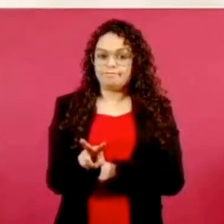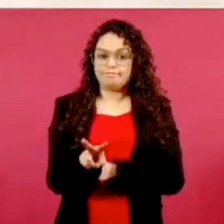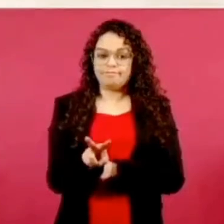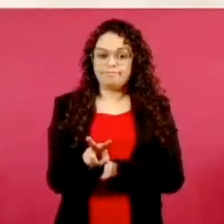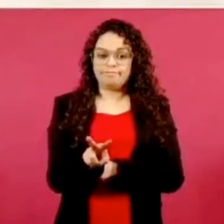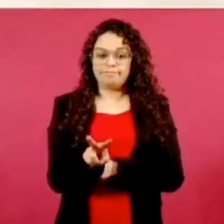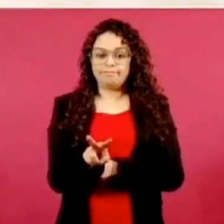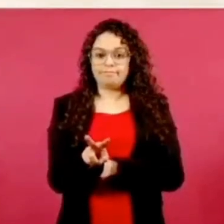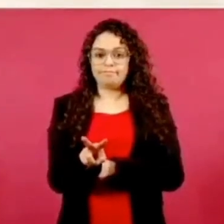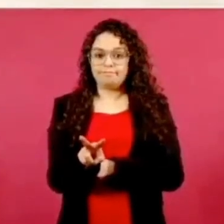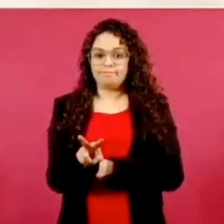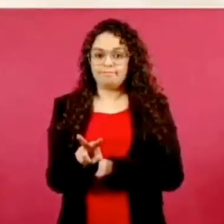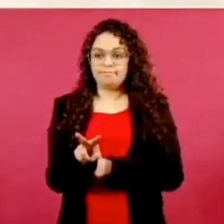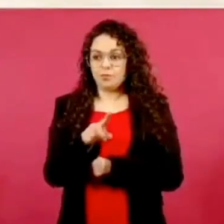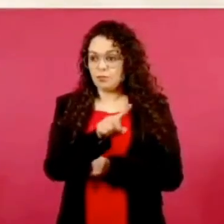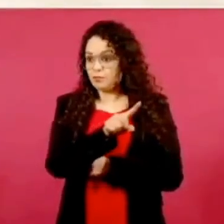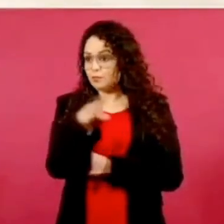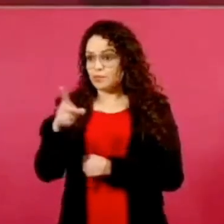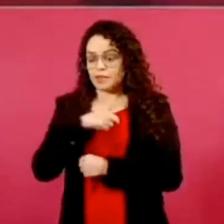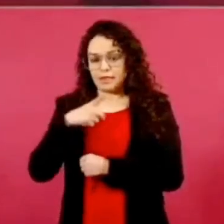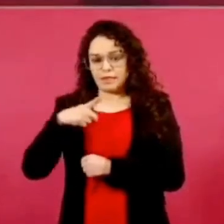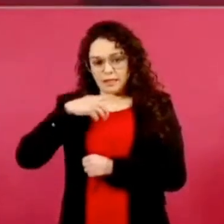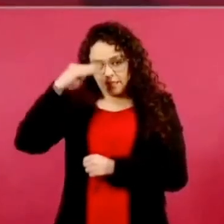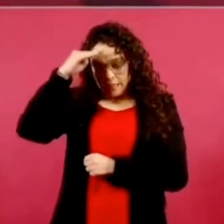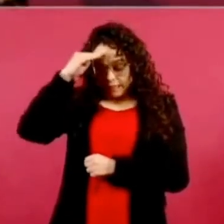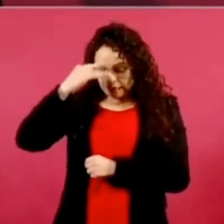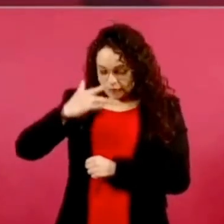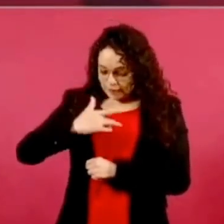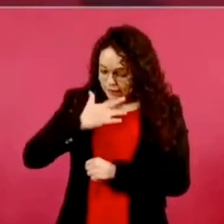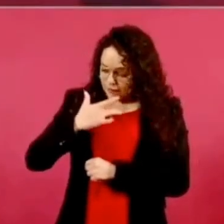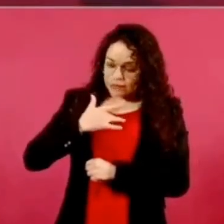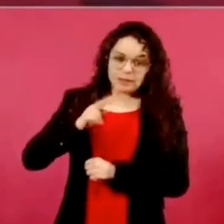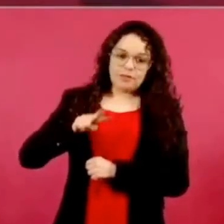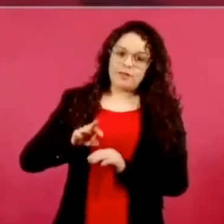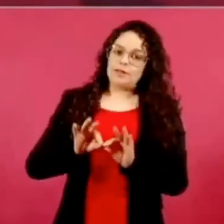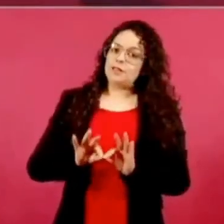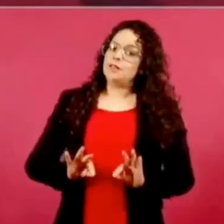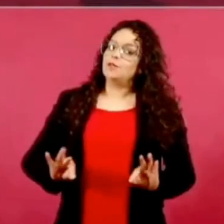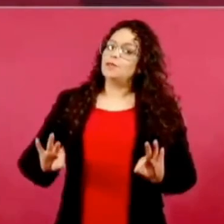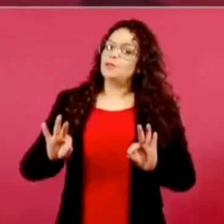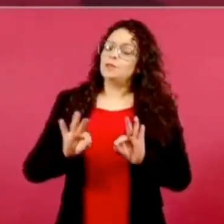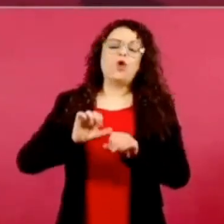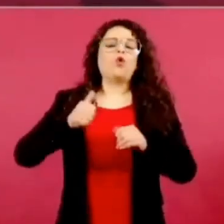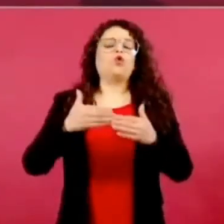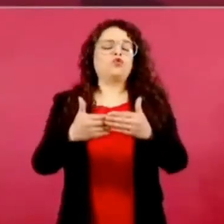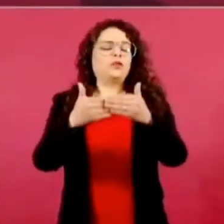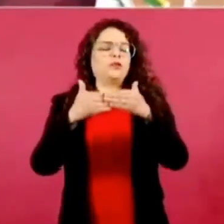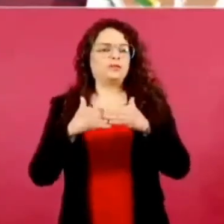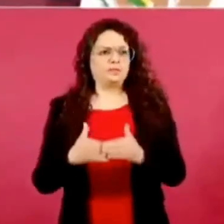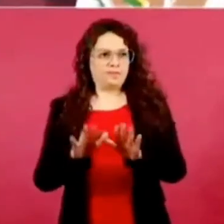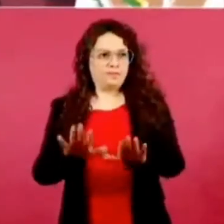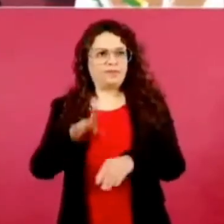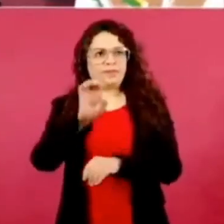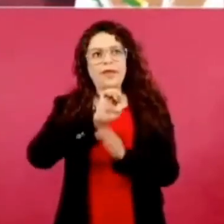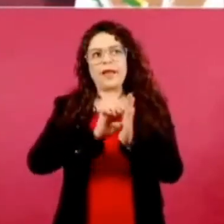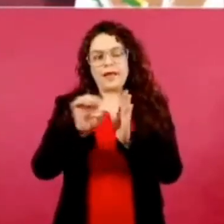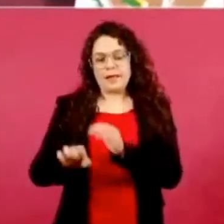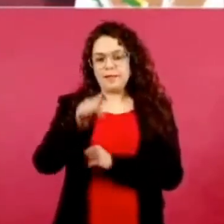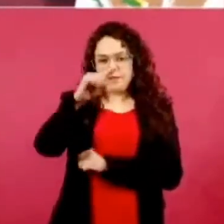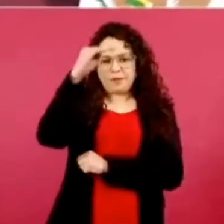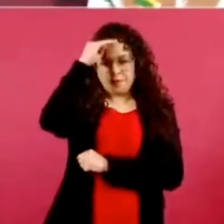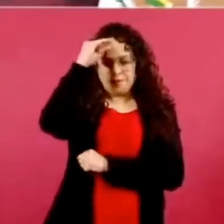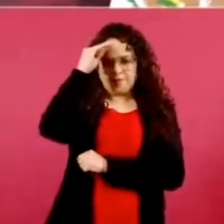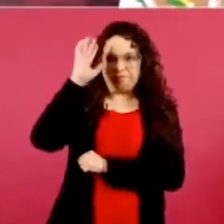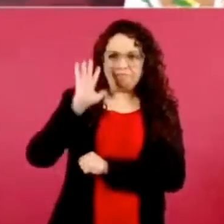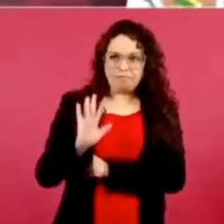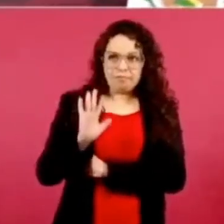la reflexión. Y lo otro que también es de fondo, imagínense, en un país donde imperaba